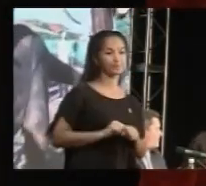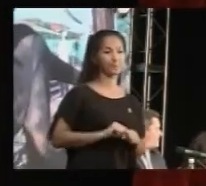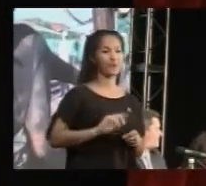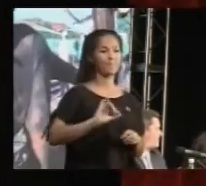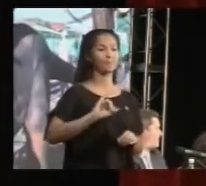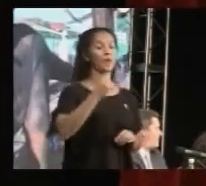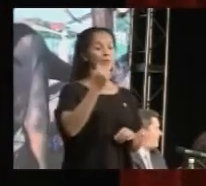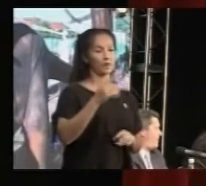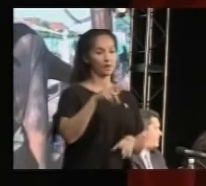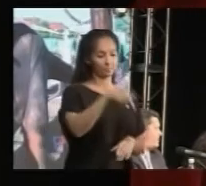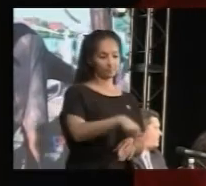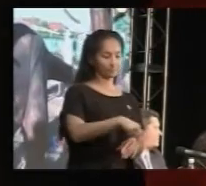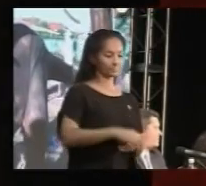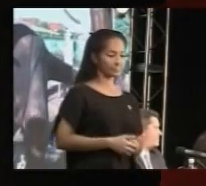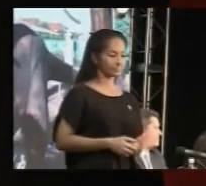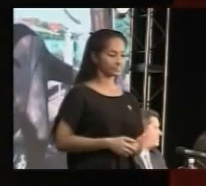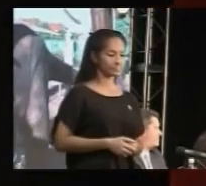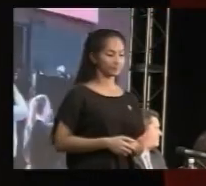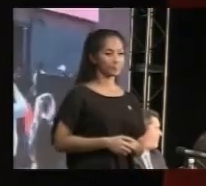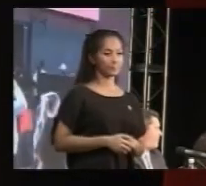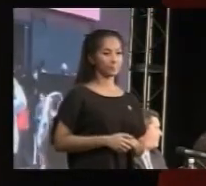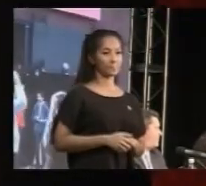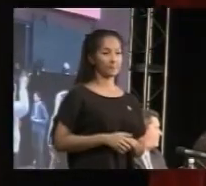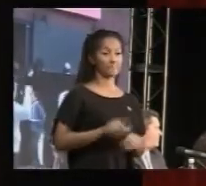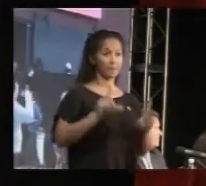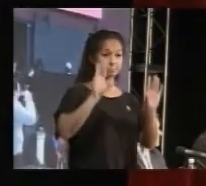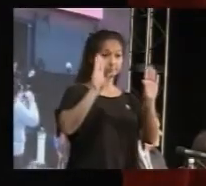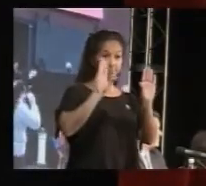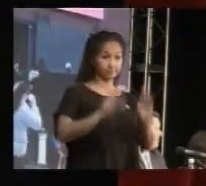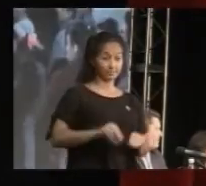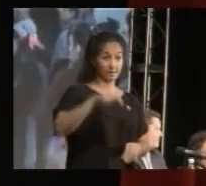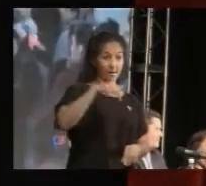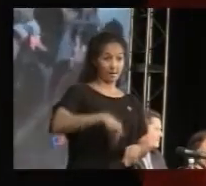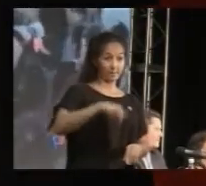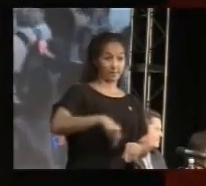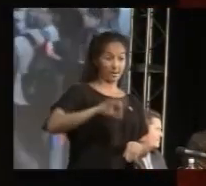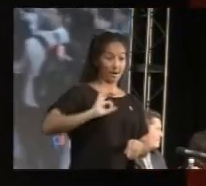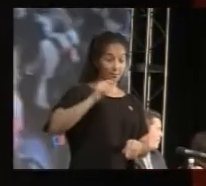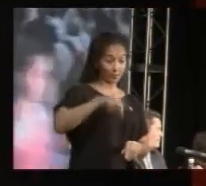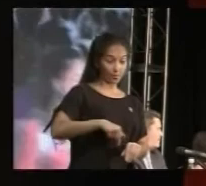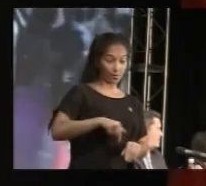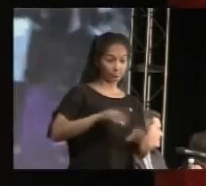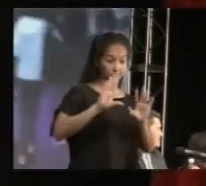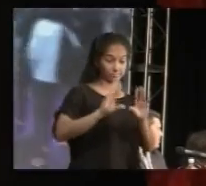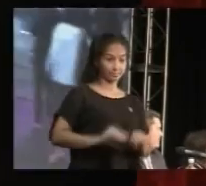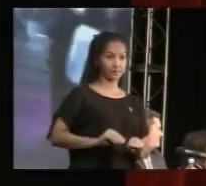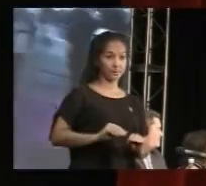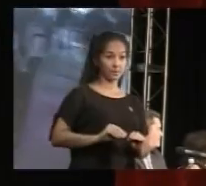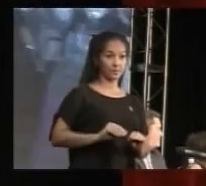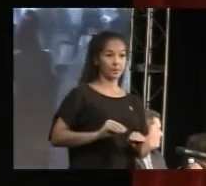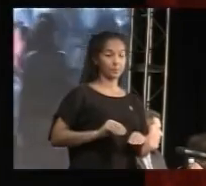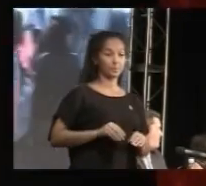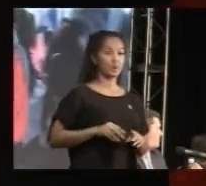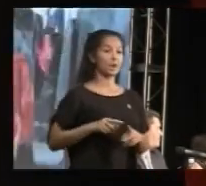recurso interpuesto. Se redujeron durante el año 17 sustancialmente las demandas planteadas contra la